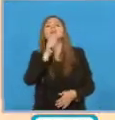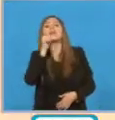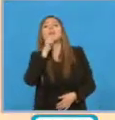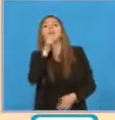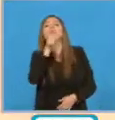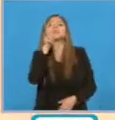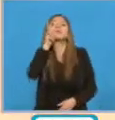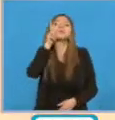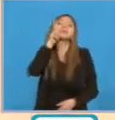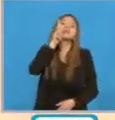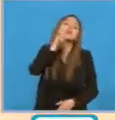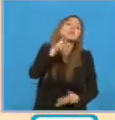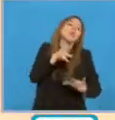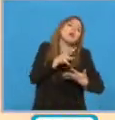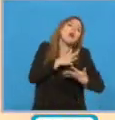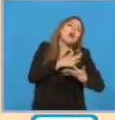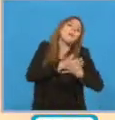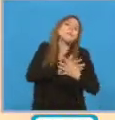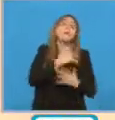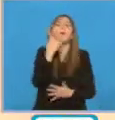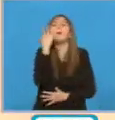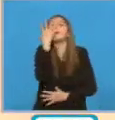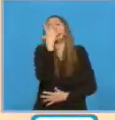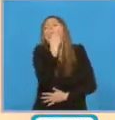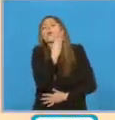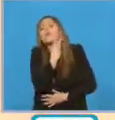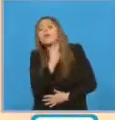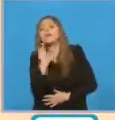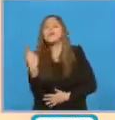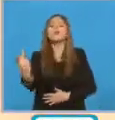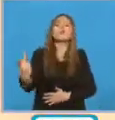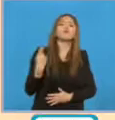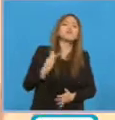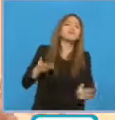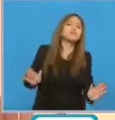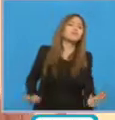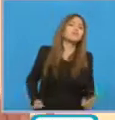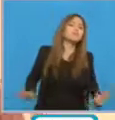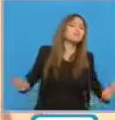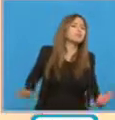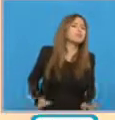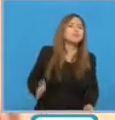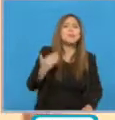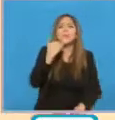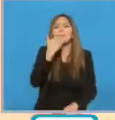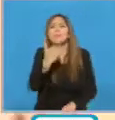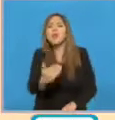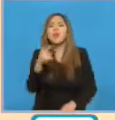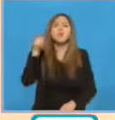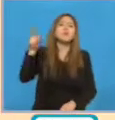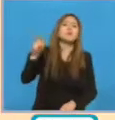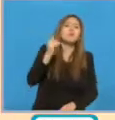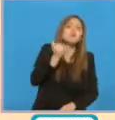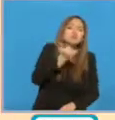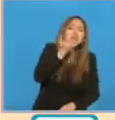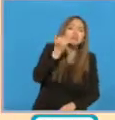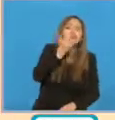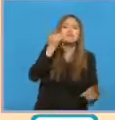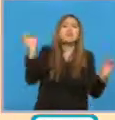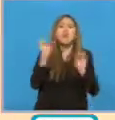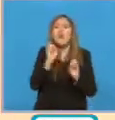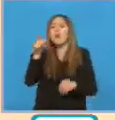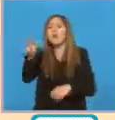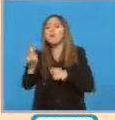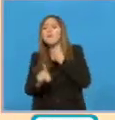de rosa, todo es divino, todo es encantador, fabuloso, no te equivocas, no hay defectos.